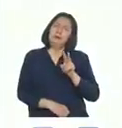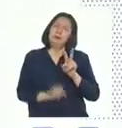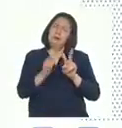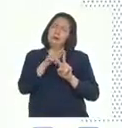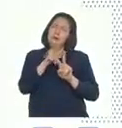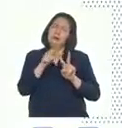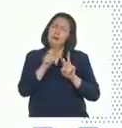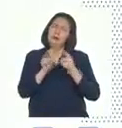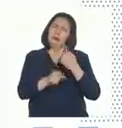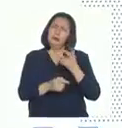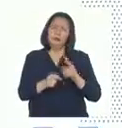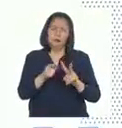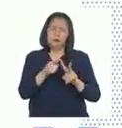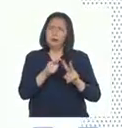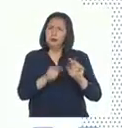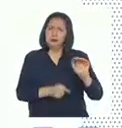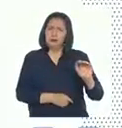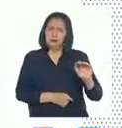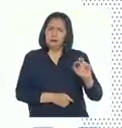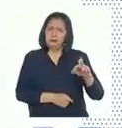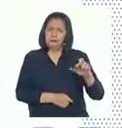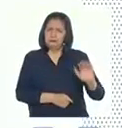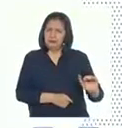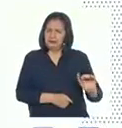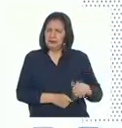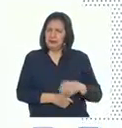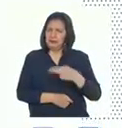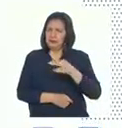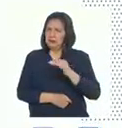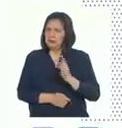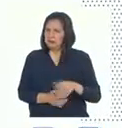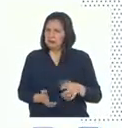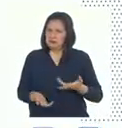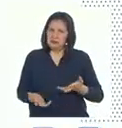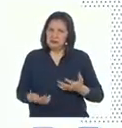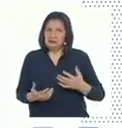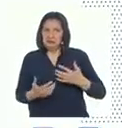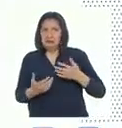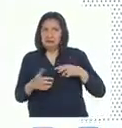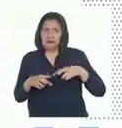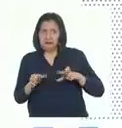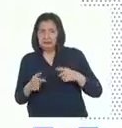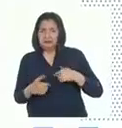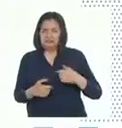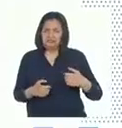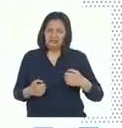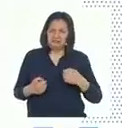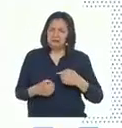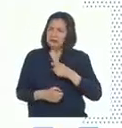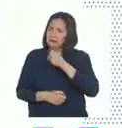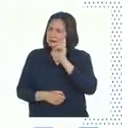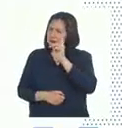dos cosas. Que Paco dejara que Humberto lo tratara tan mal y que el profesor los